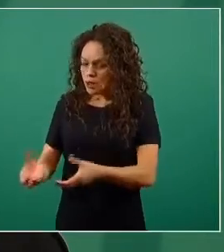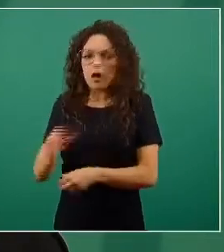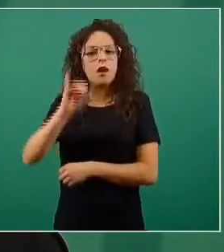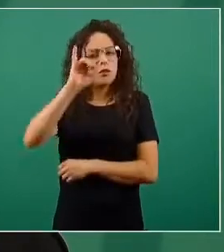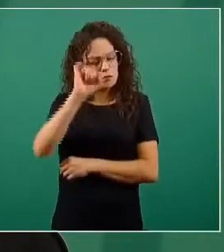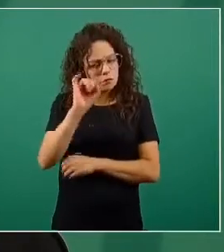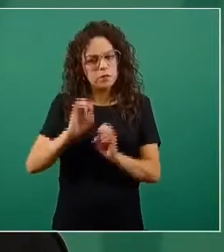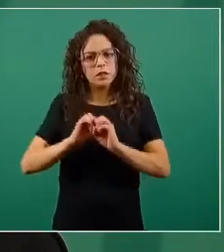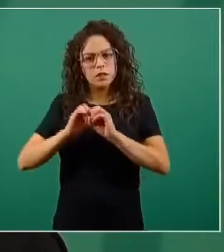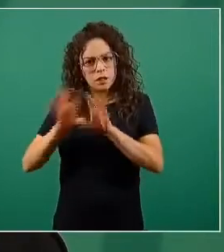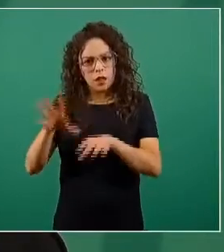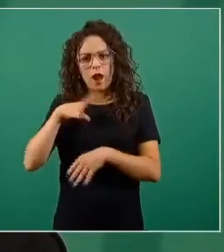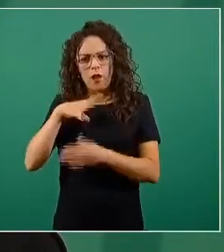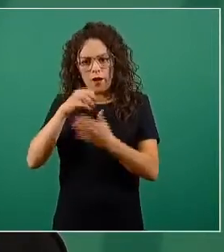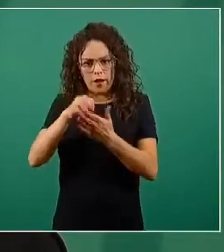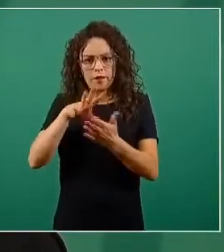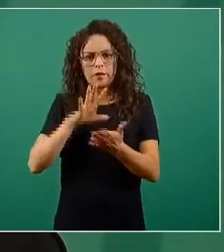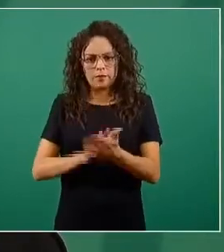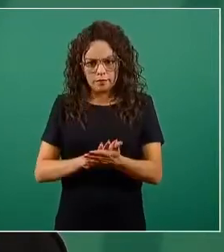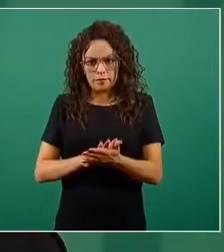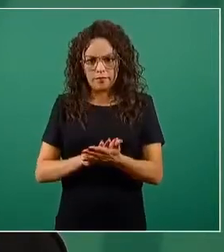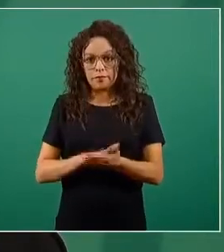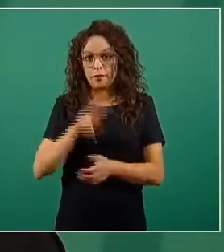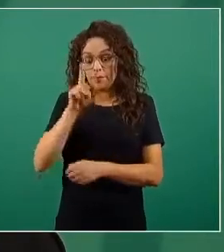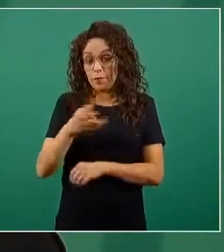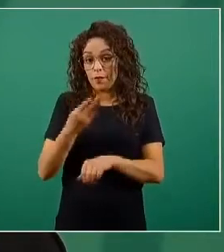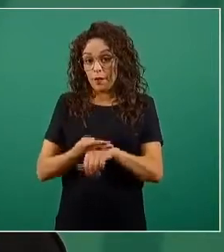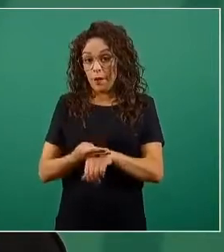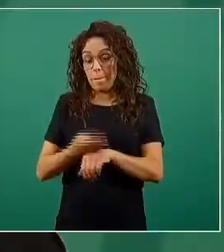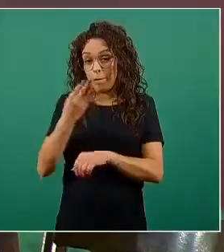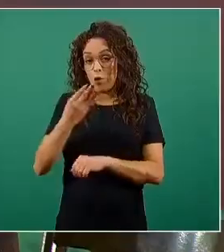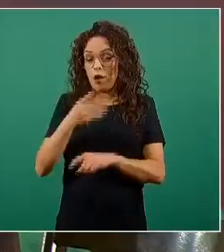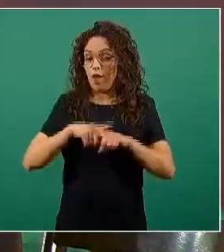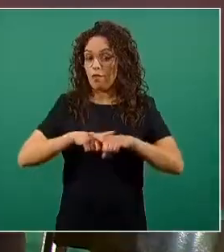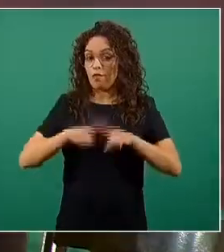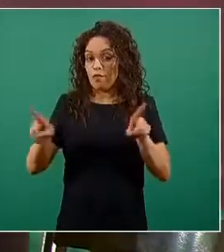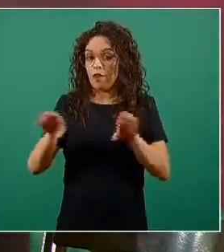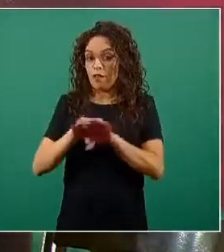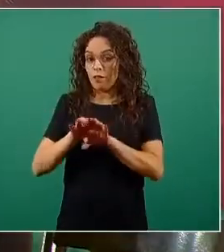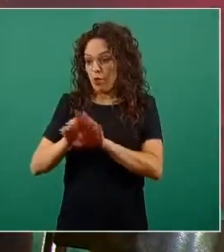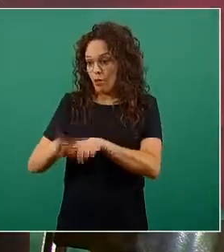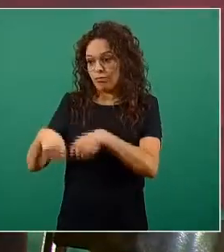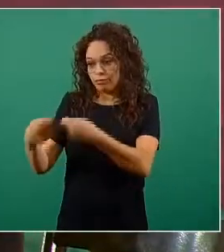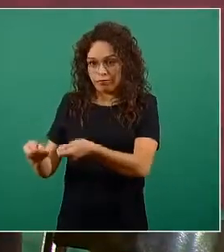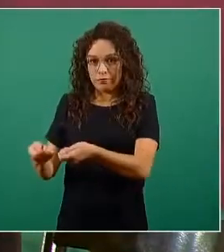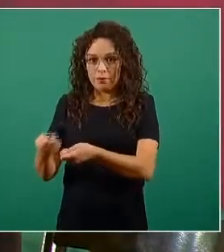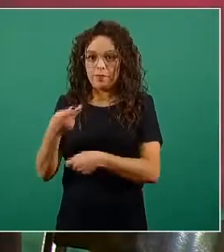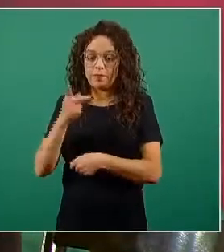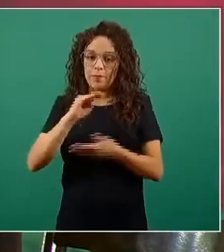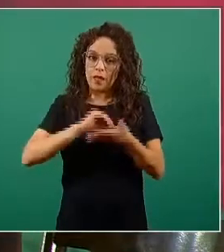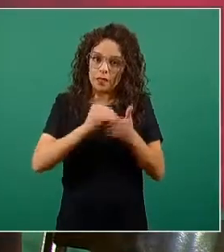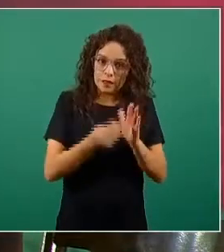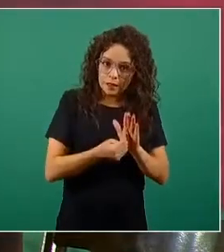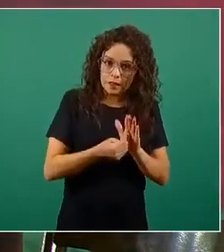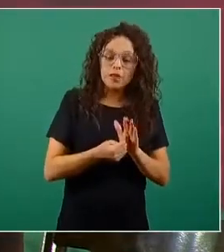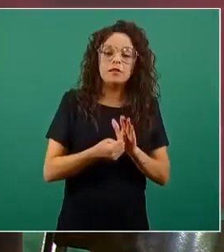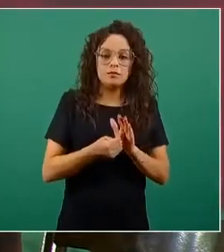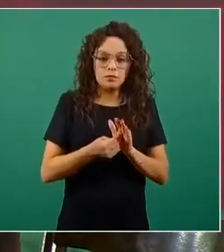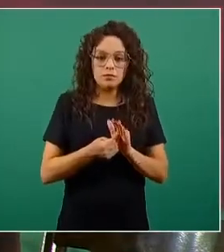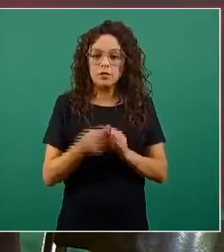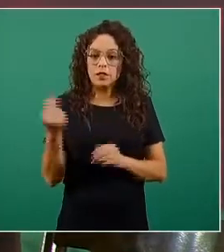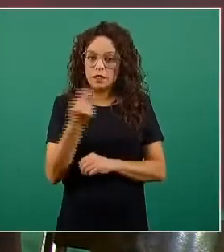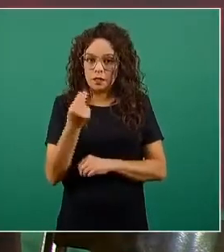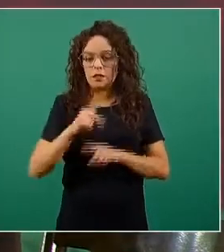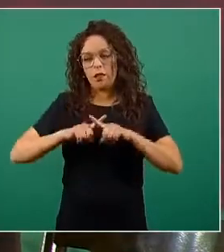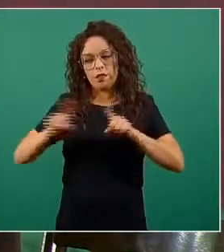contempladas. Con ellos sabemos que el acceso es un poco diferente, ¿no? Por lo tanto, la estrategia que vamos a implementar con ellos también tendrá que